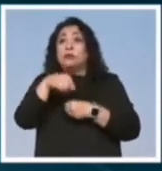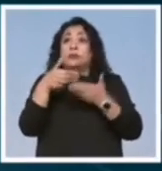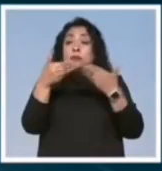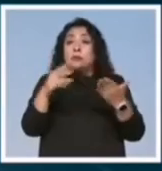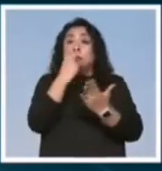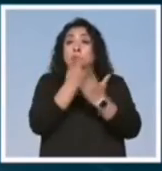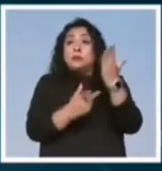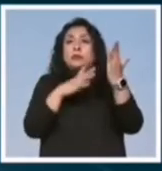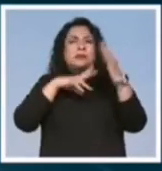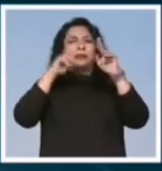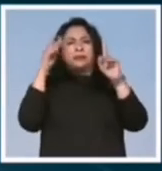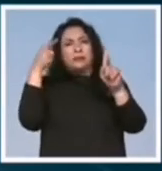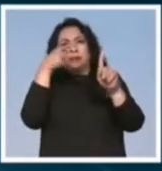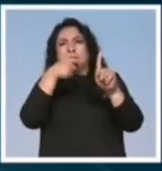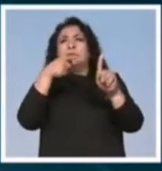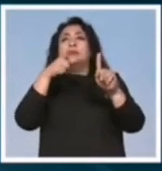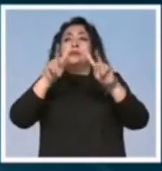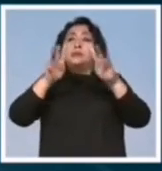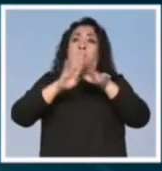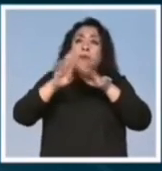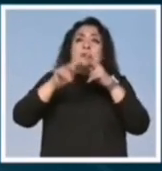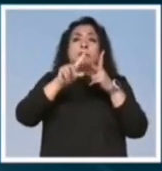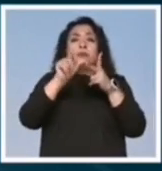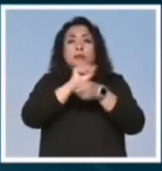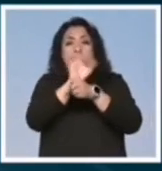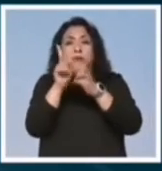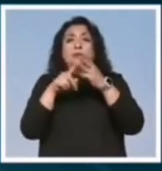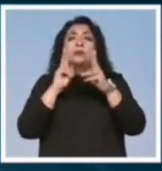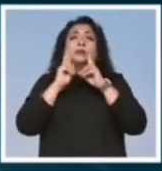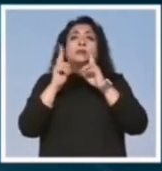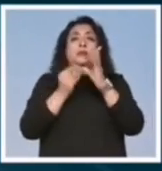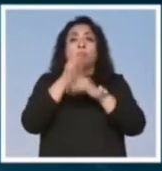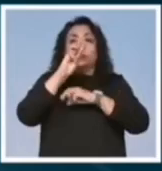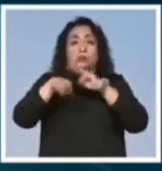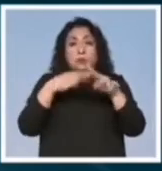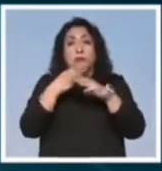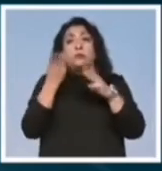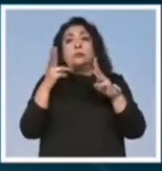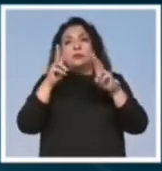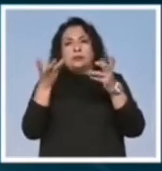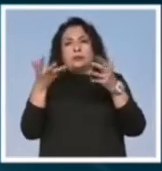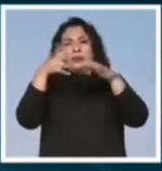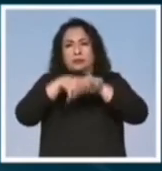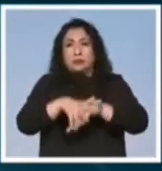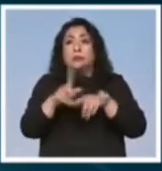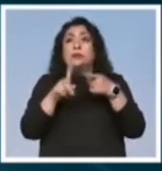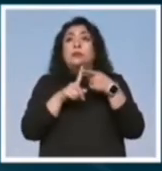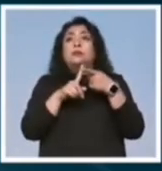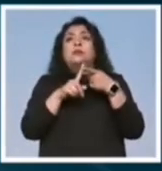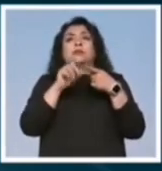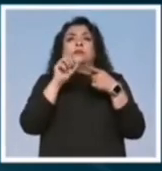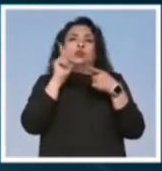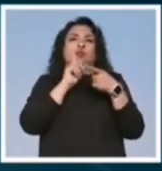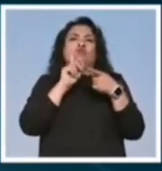edición, el programa tiene como temas centrales la migración, la pospandemia y las narrativas de un nuevo mundo. Sus ejes transversales son la